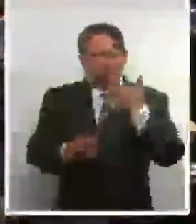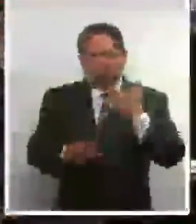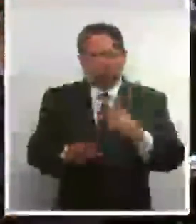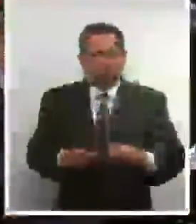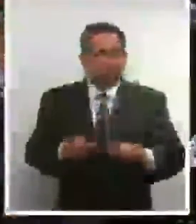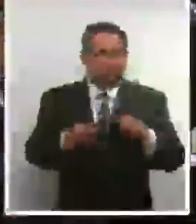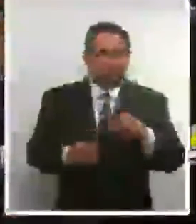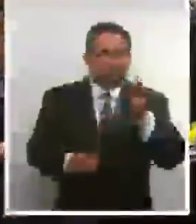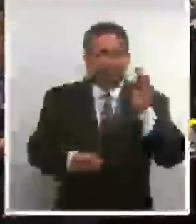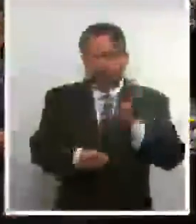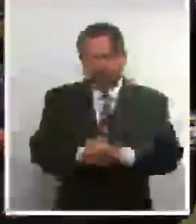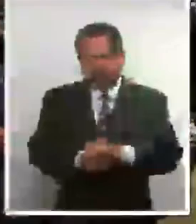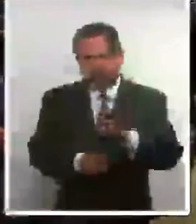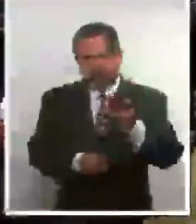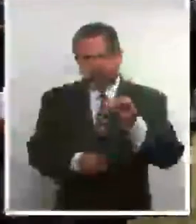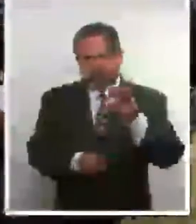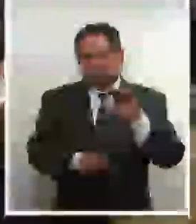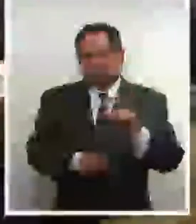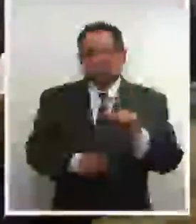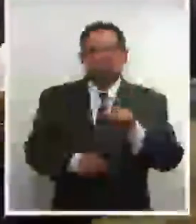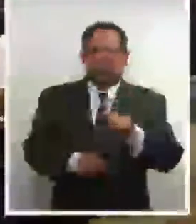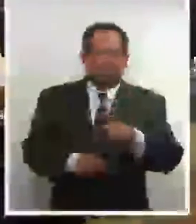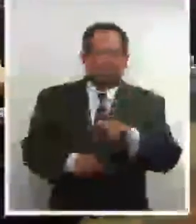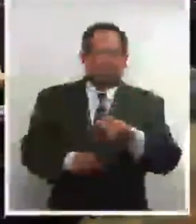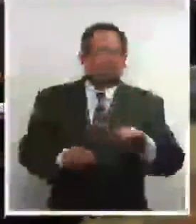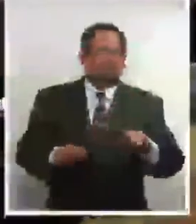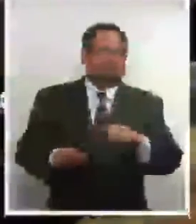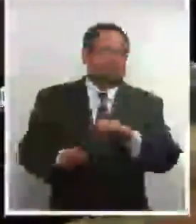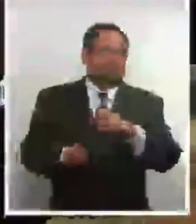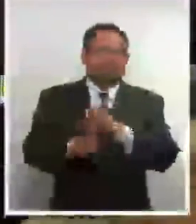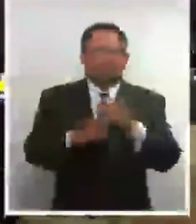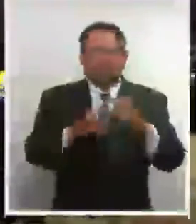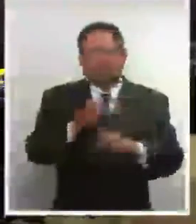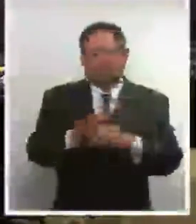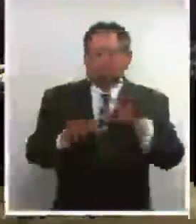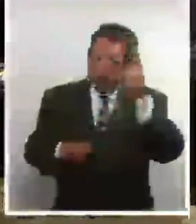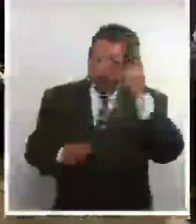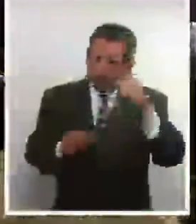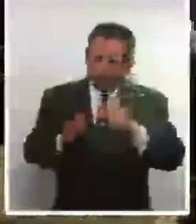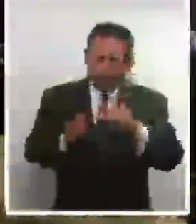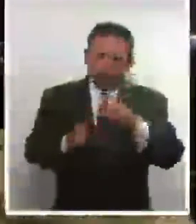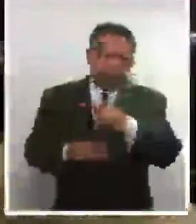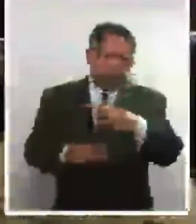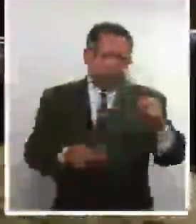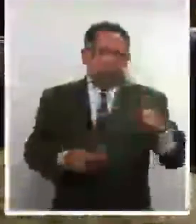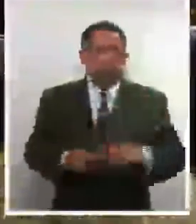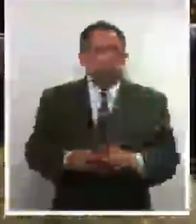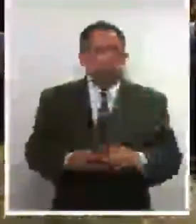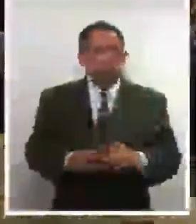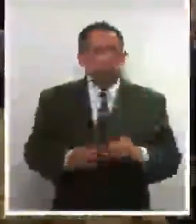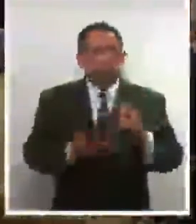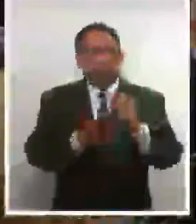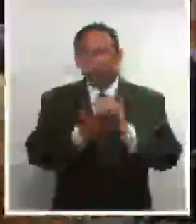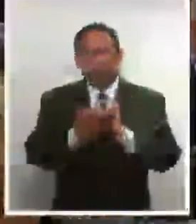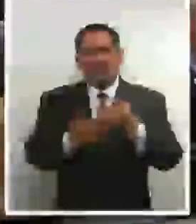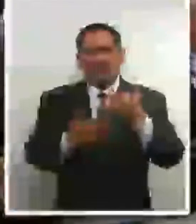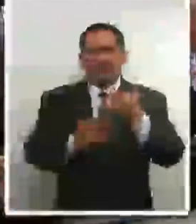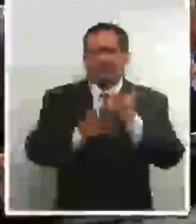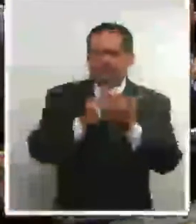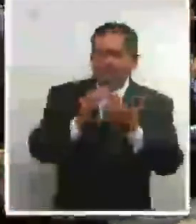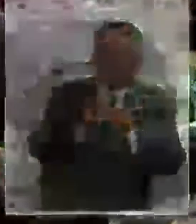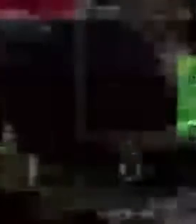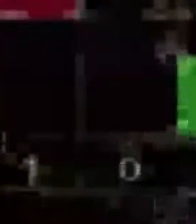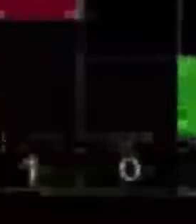la vida, la protección física y de los bienes de las personas, la contención de la violencia, la prevención del